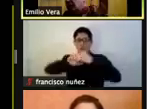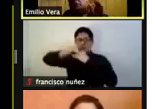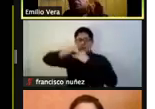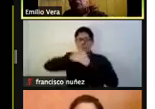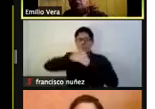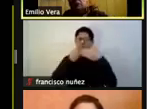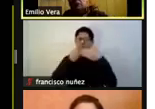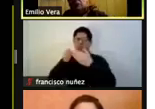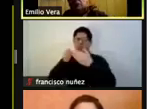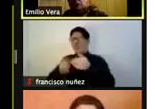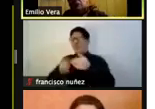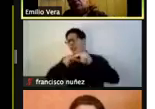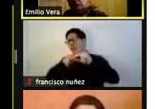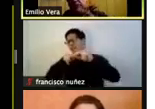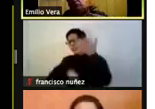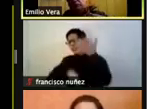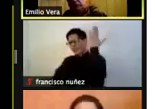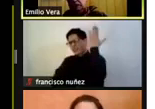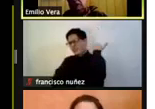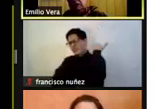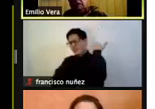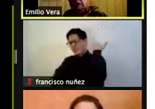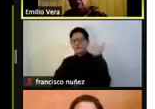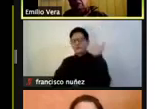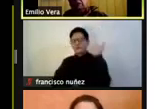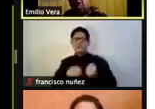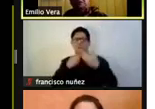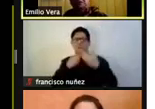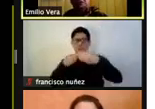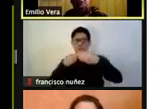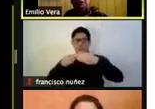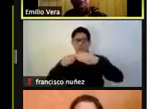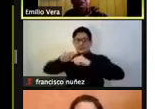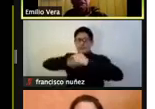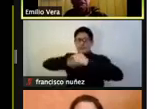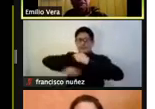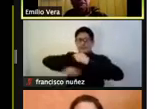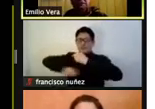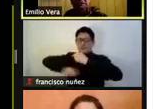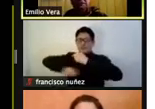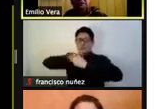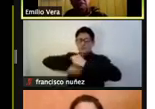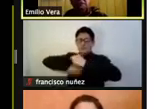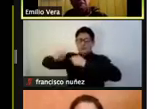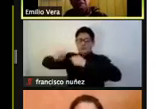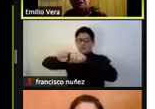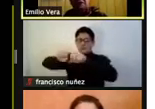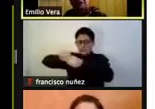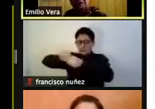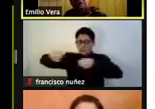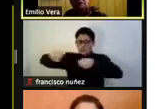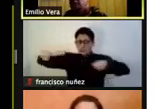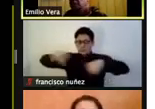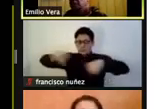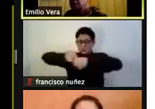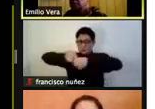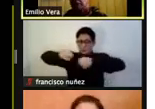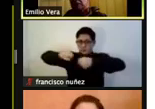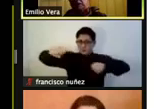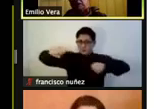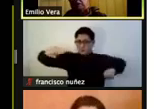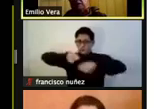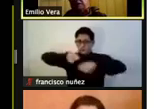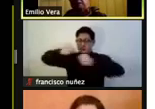pero este es el que se usó en mi tesis en su momento, en los años 80. Ahora